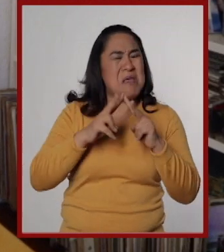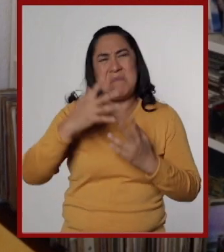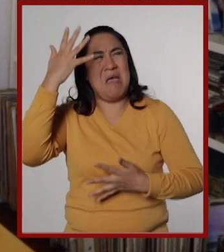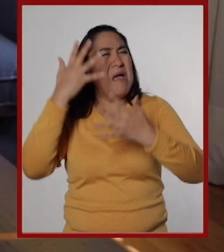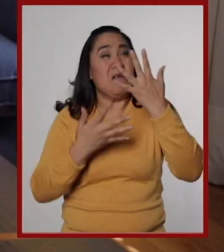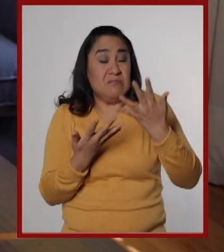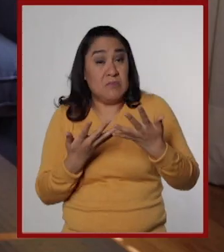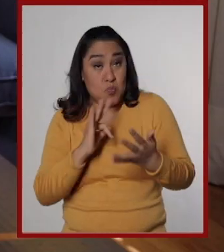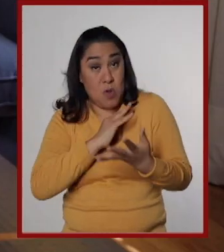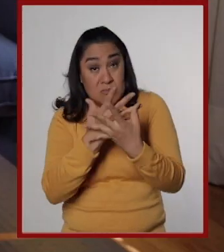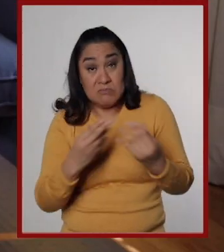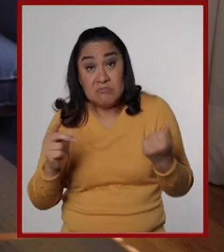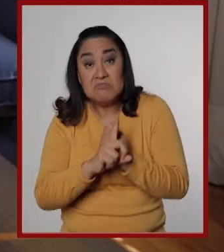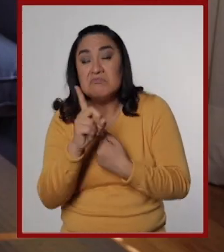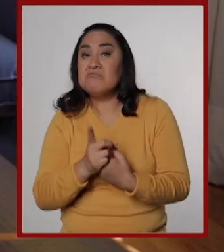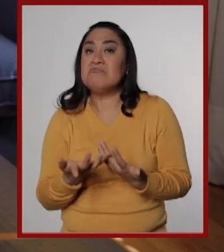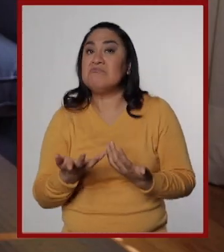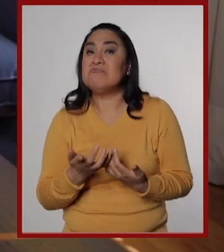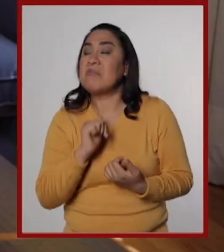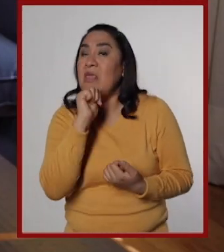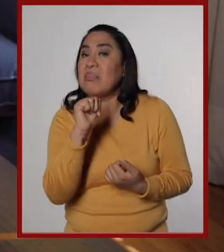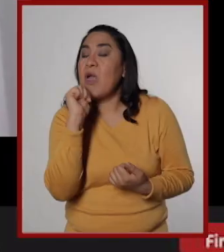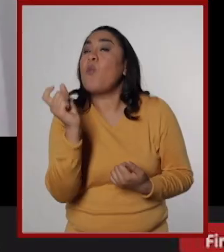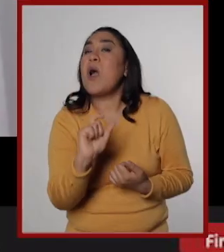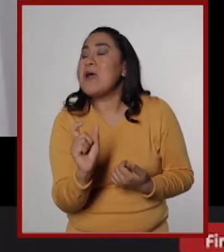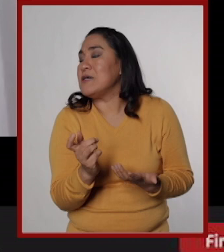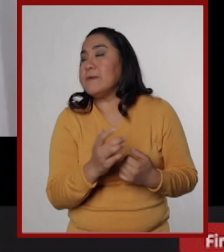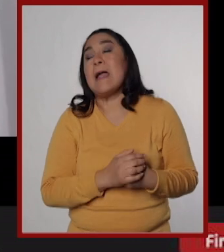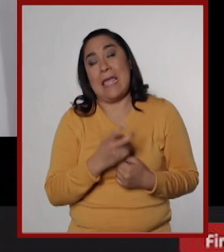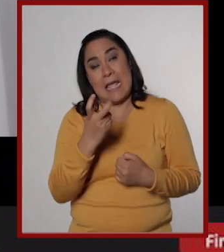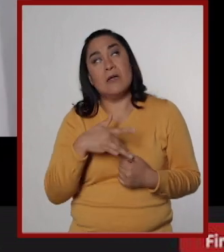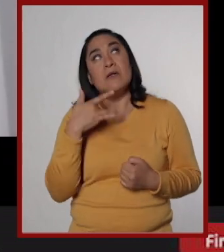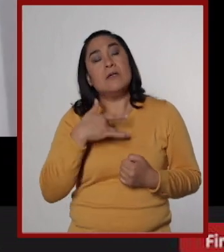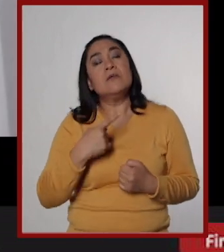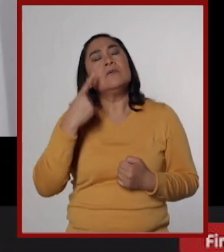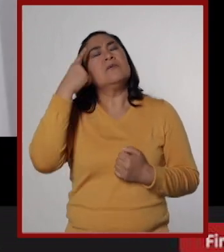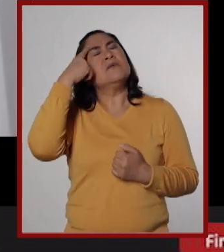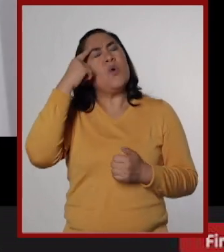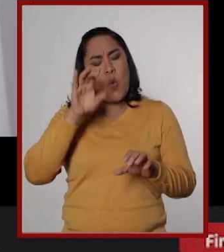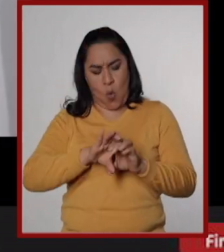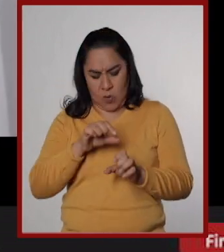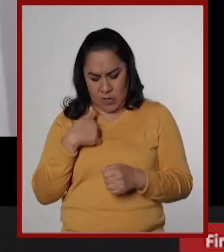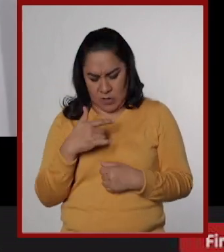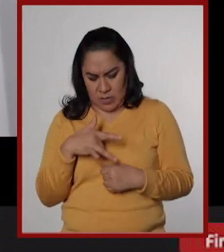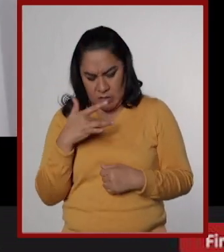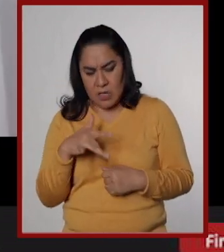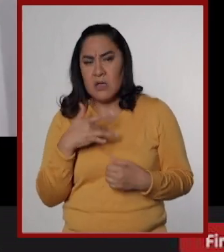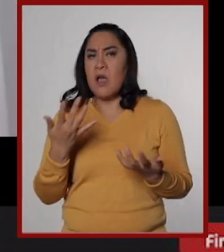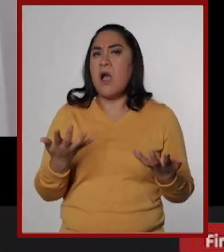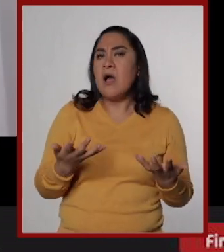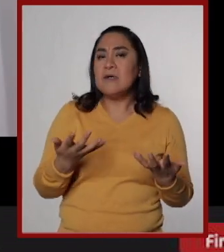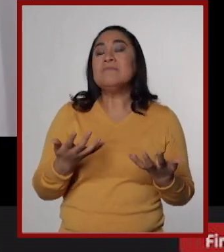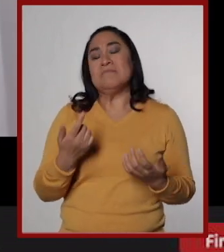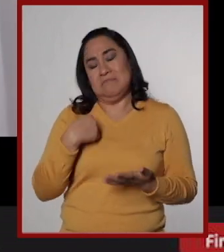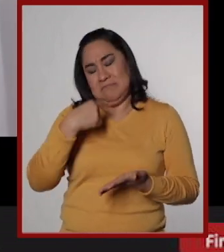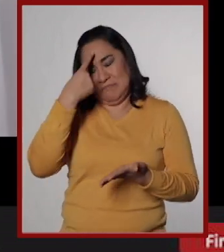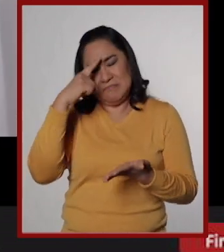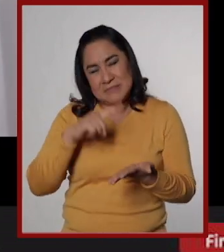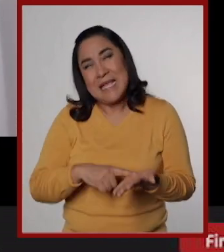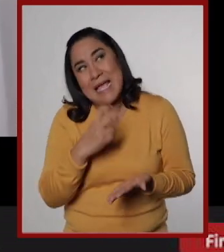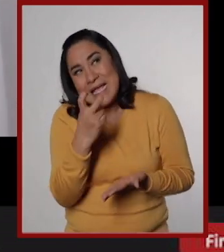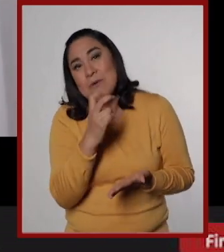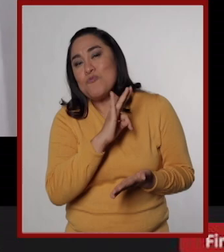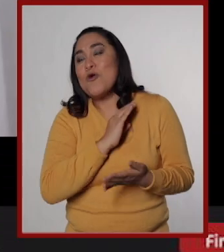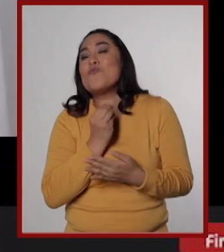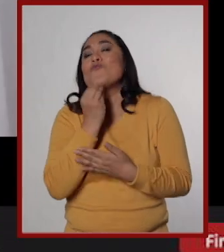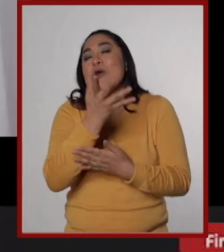porque eso no resuelve nada, ¿no? Sí, correcto. entonces hay que tener la intención de manejarlos de una forma distinta. Yo diría que eso sería el secreto,